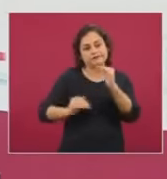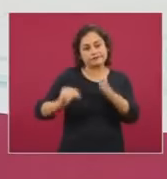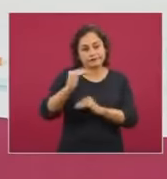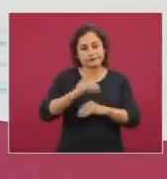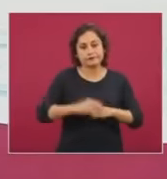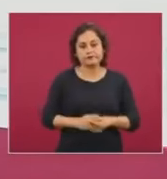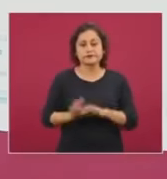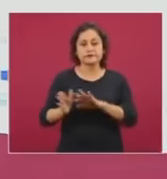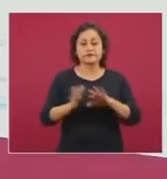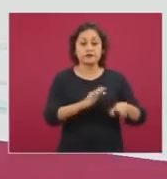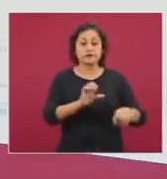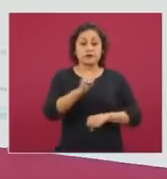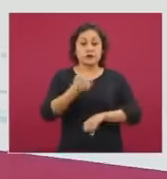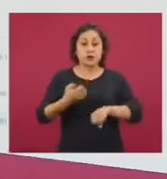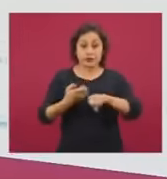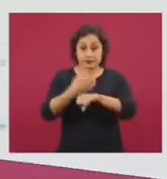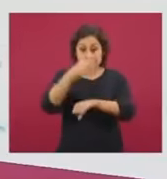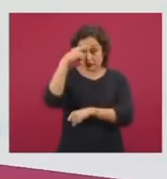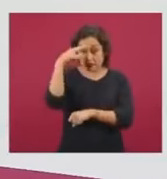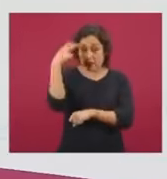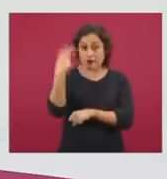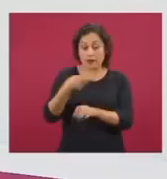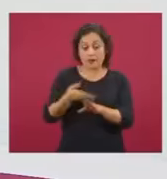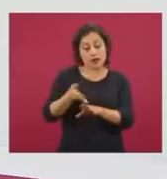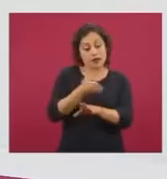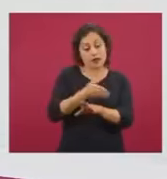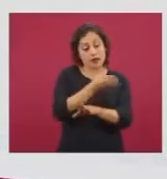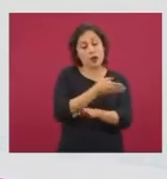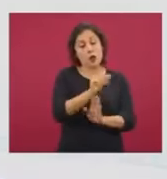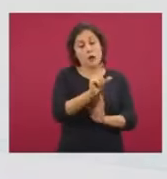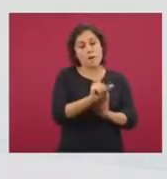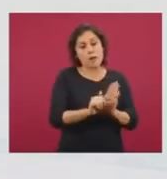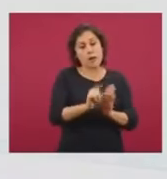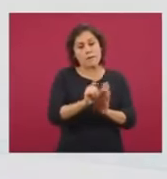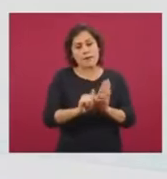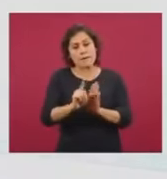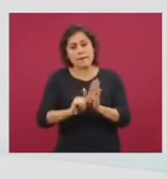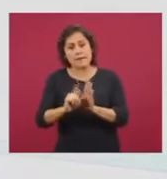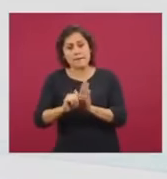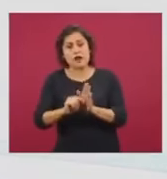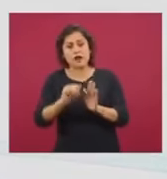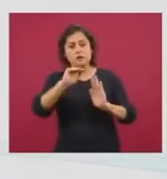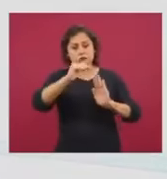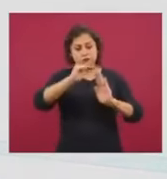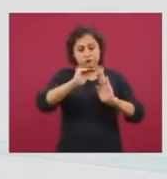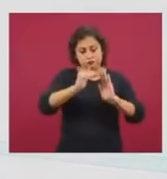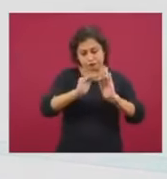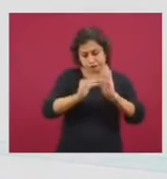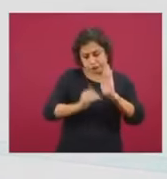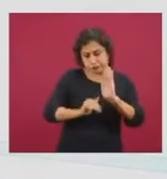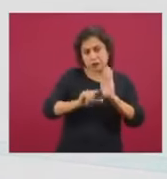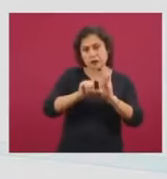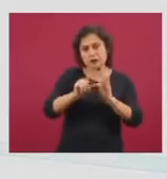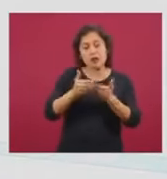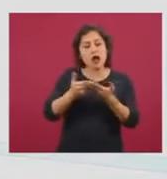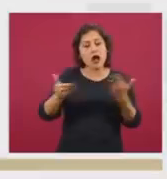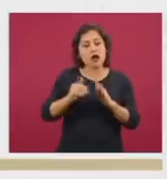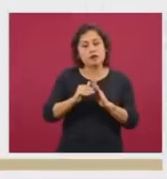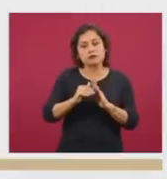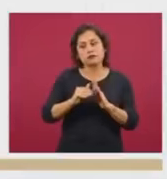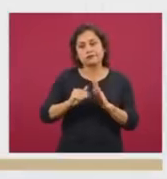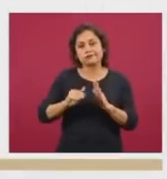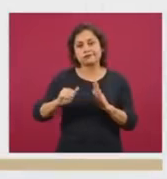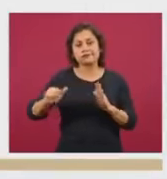México, después de haber tenido una tendencia de varios meses de descenso, digamos que se estancó en esta meseta y